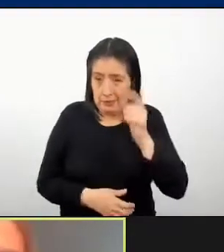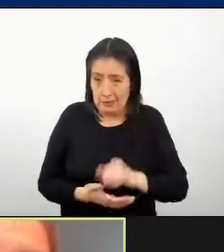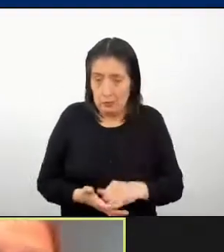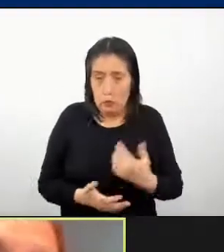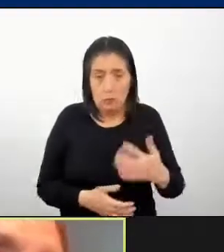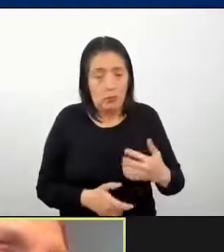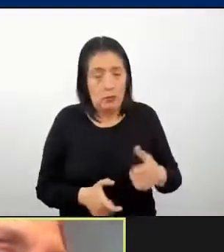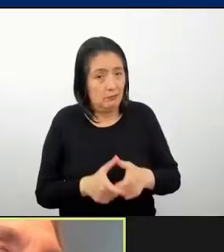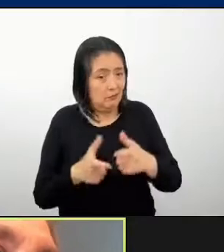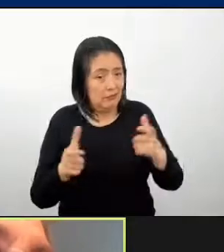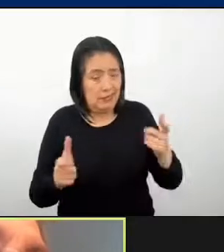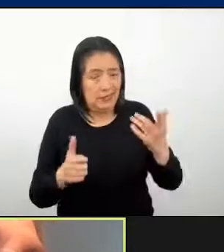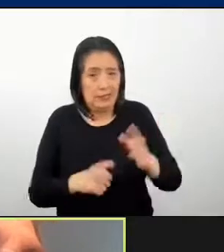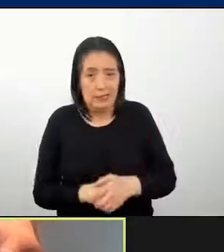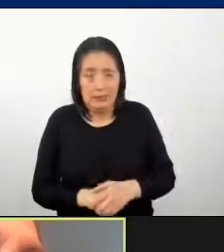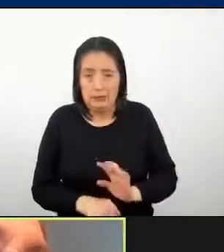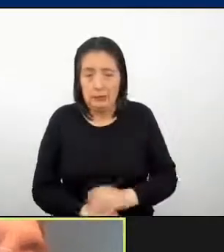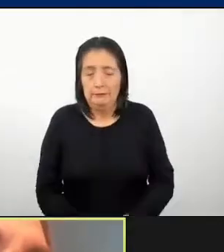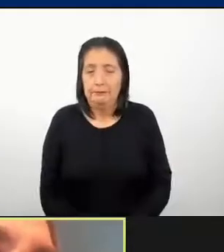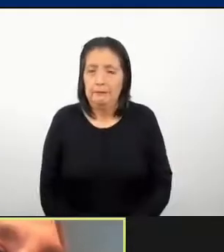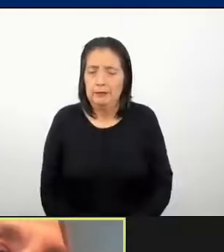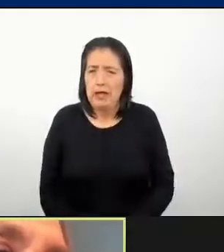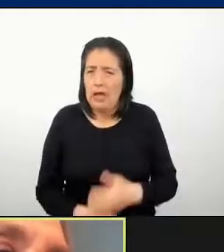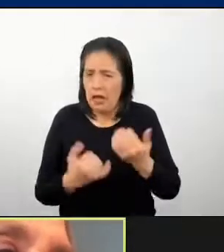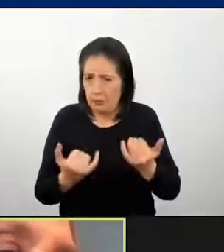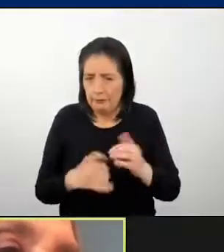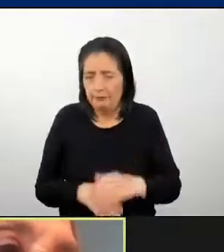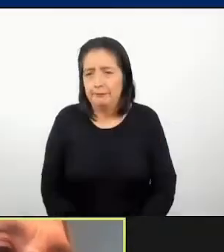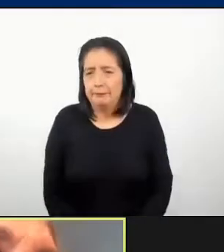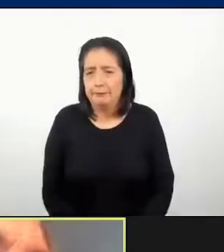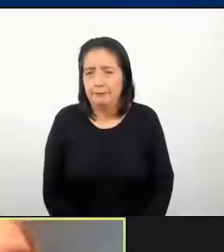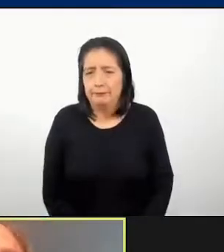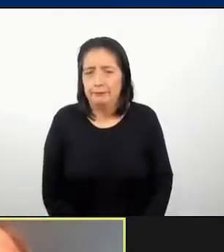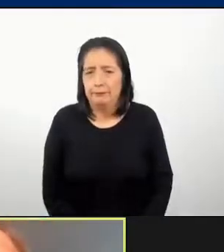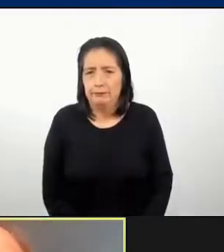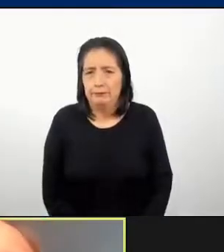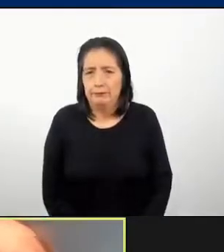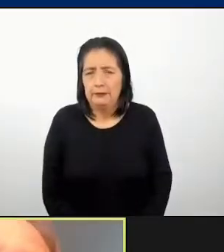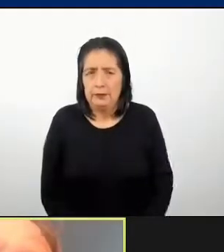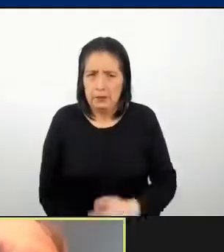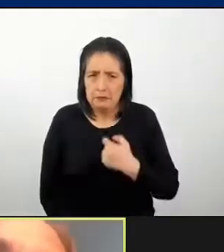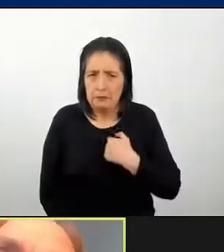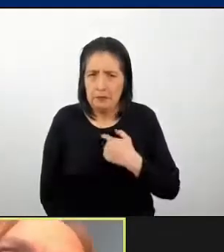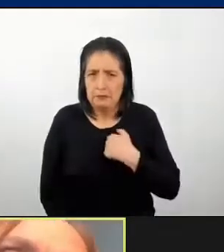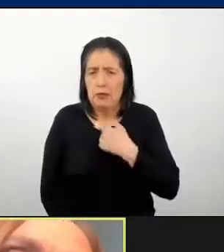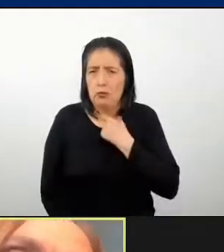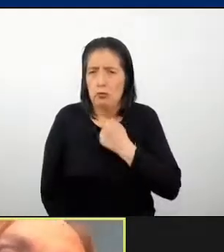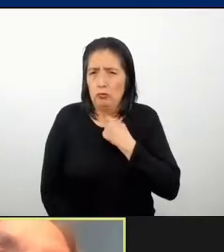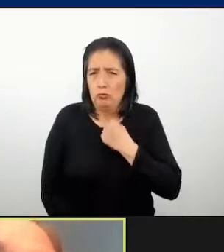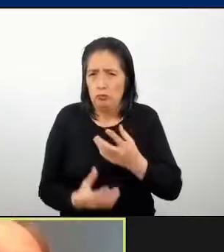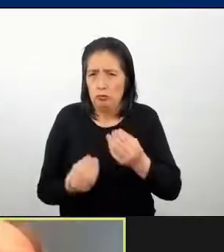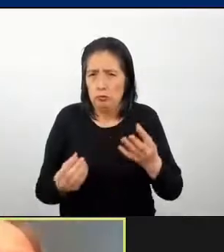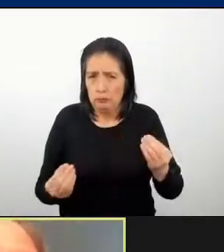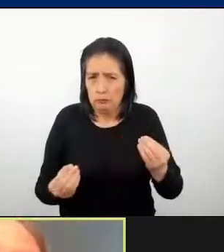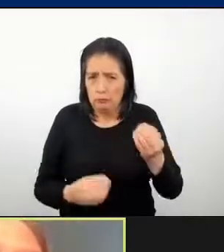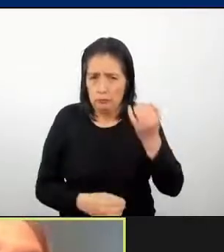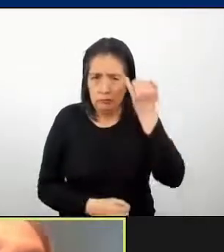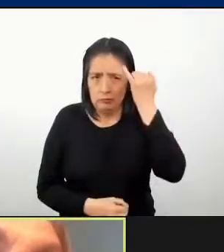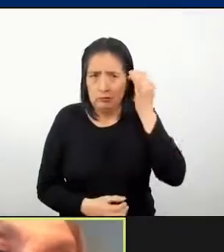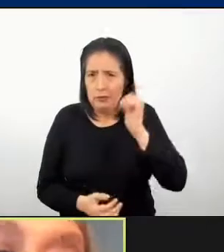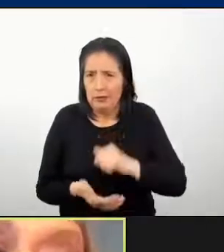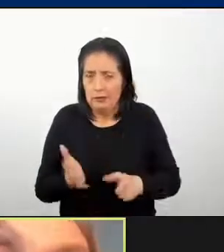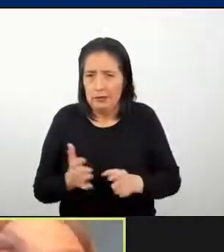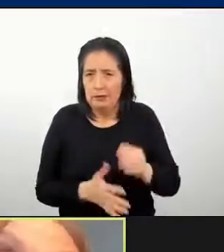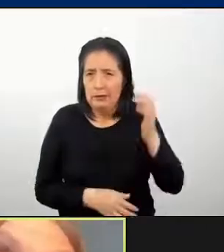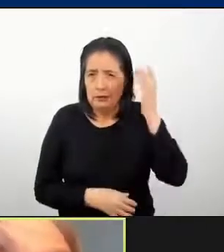inmenso, inmenso. Ahora bien, me gusta mucho la idea de la